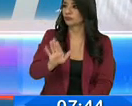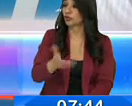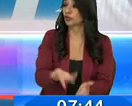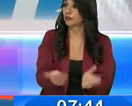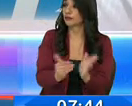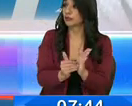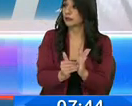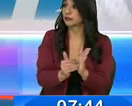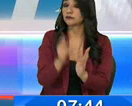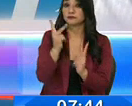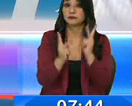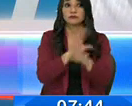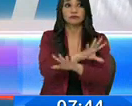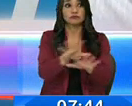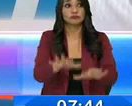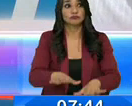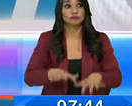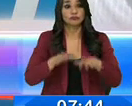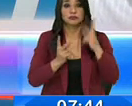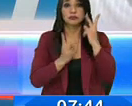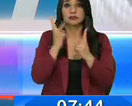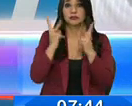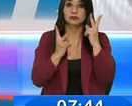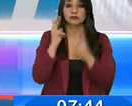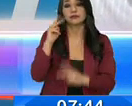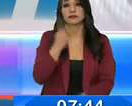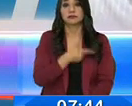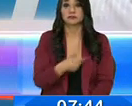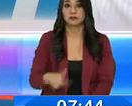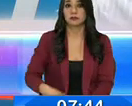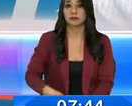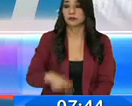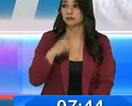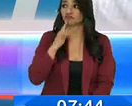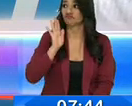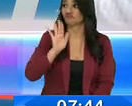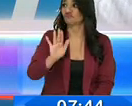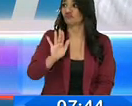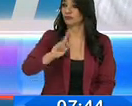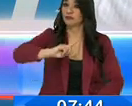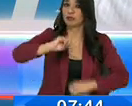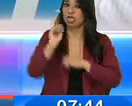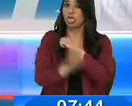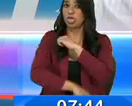visitas al agro del vicepresidente Otto Sonnenhosner, que le van a aplicar la justicia